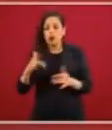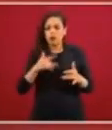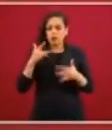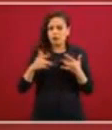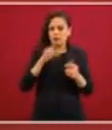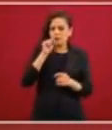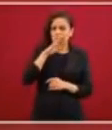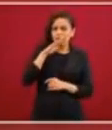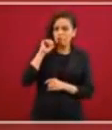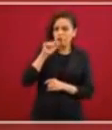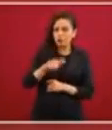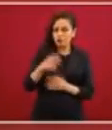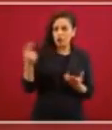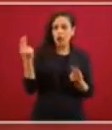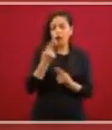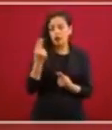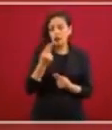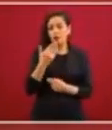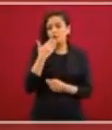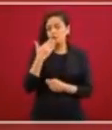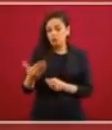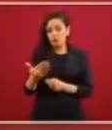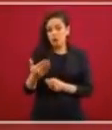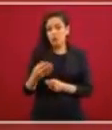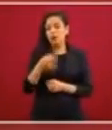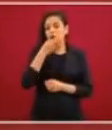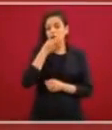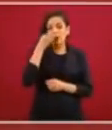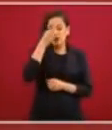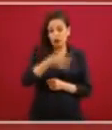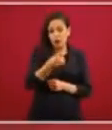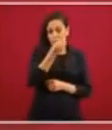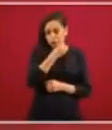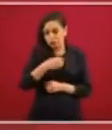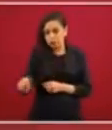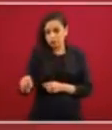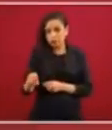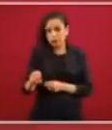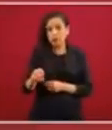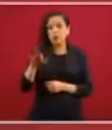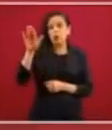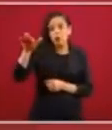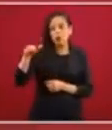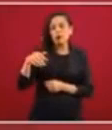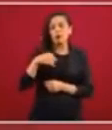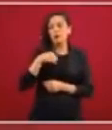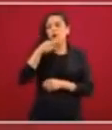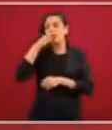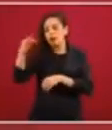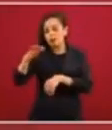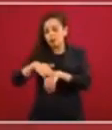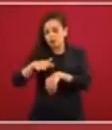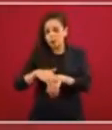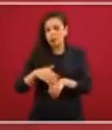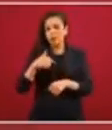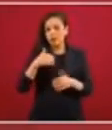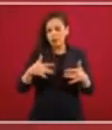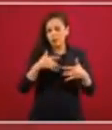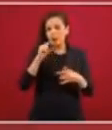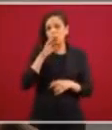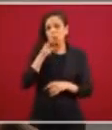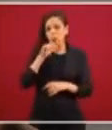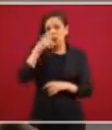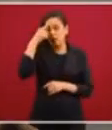pero también legalmente obligado a informar a la otra persona para que se tomen las provisiones